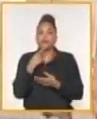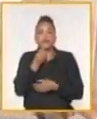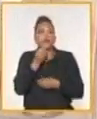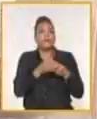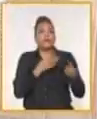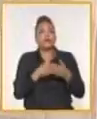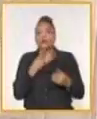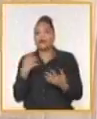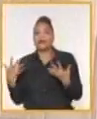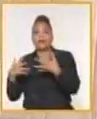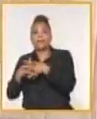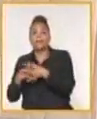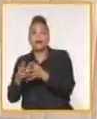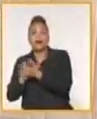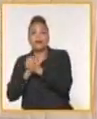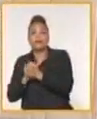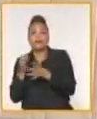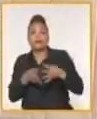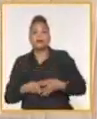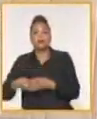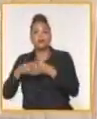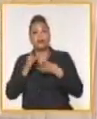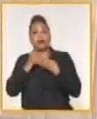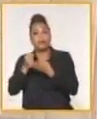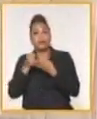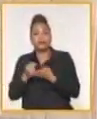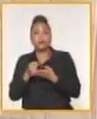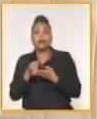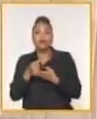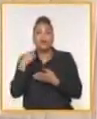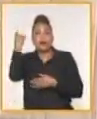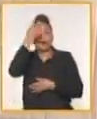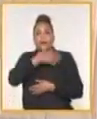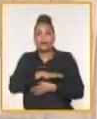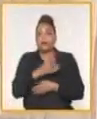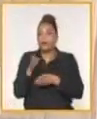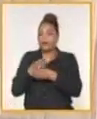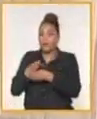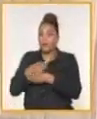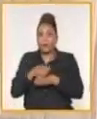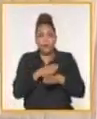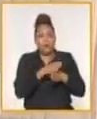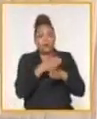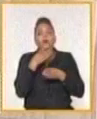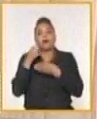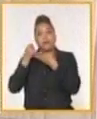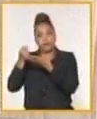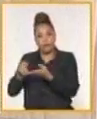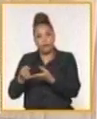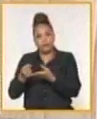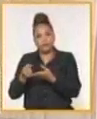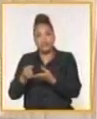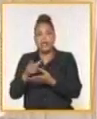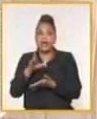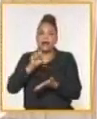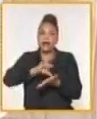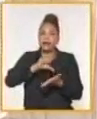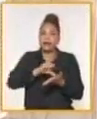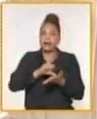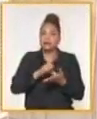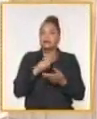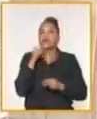Estados Unidos, han apoyado Arabia Saudita, Qatar, Omán, Bahrein, todos han apoyado a Irán, porque